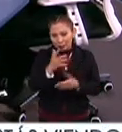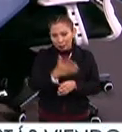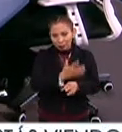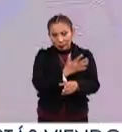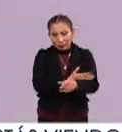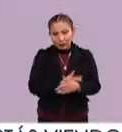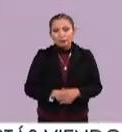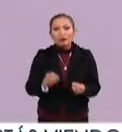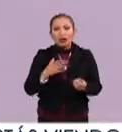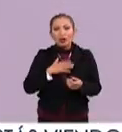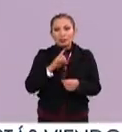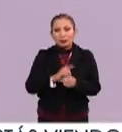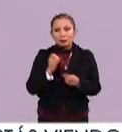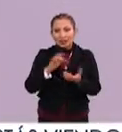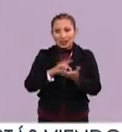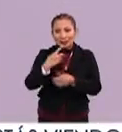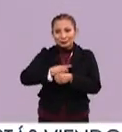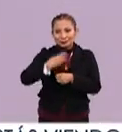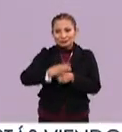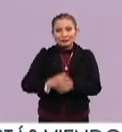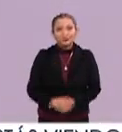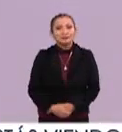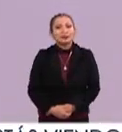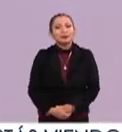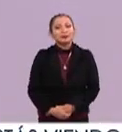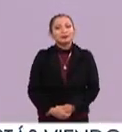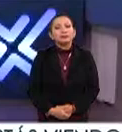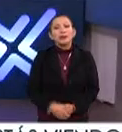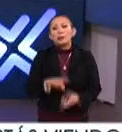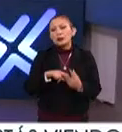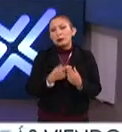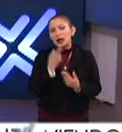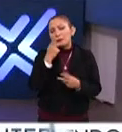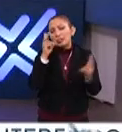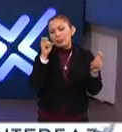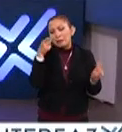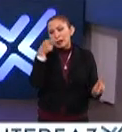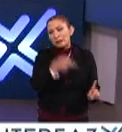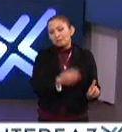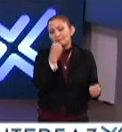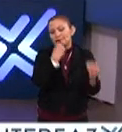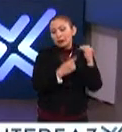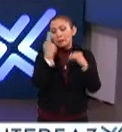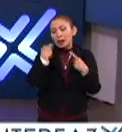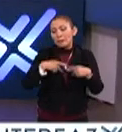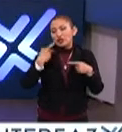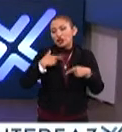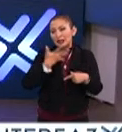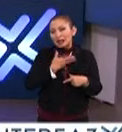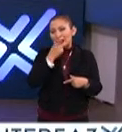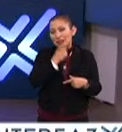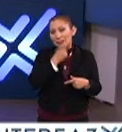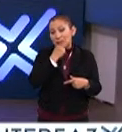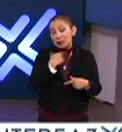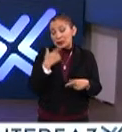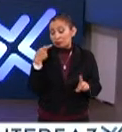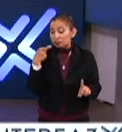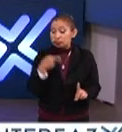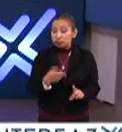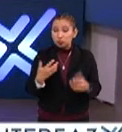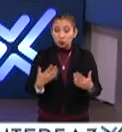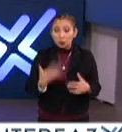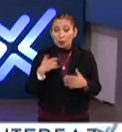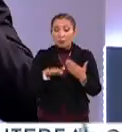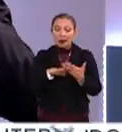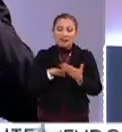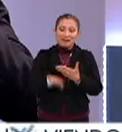con nosotros. Hola, muy buenos días. Muchas gracias por la invitación. Pues vamos a empezar a hablar sobre este tema. La alimentación para pacientes seguramente es un punto central en